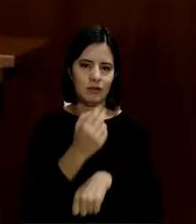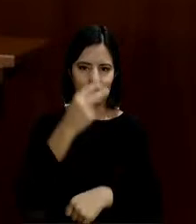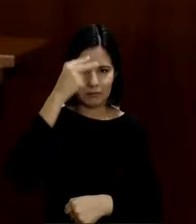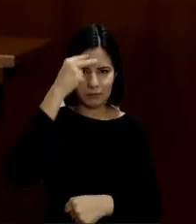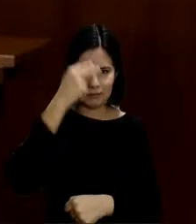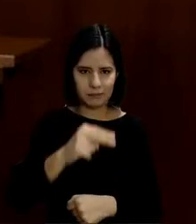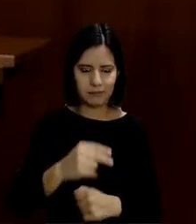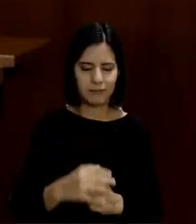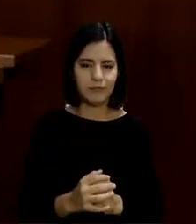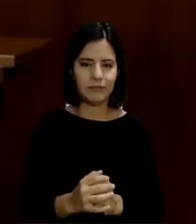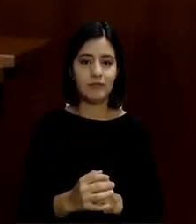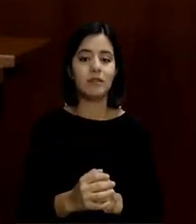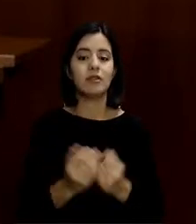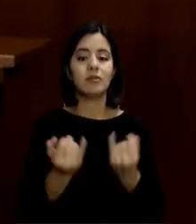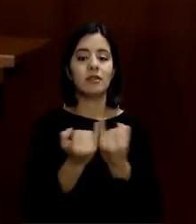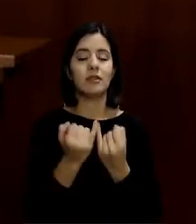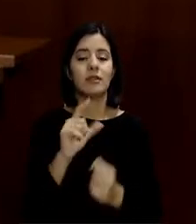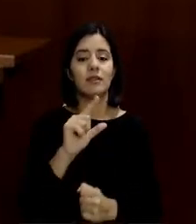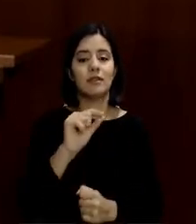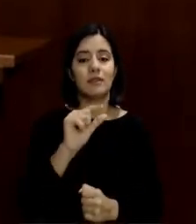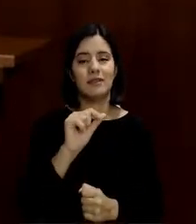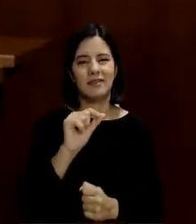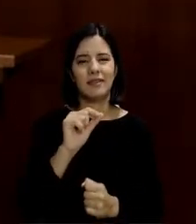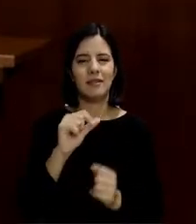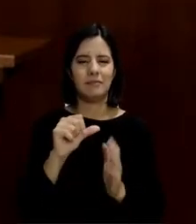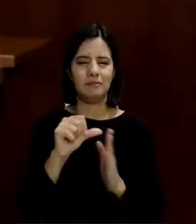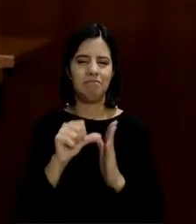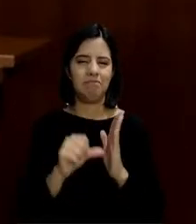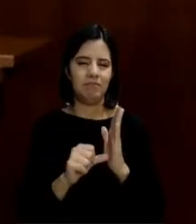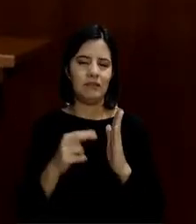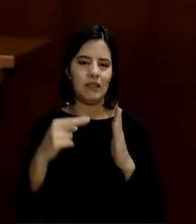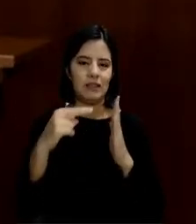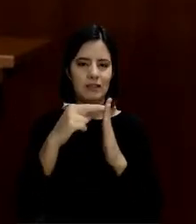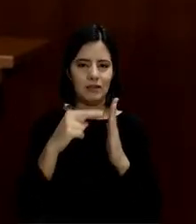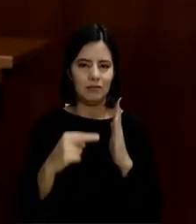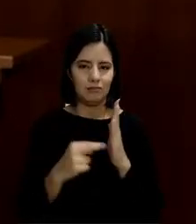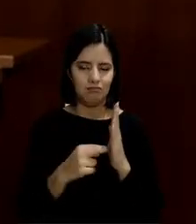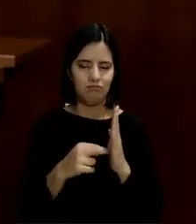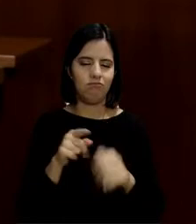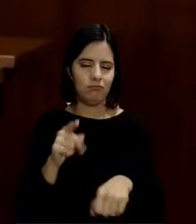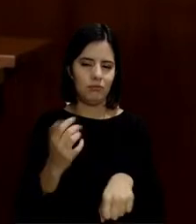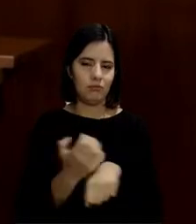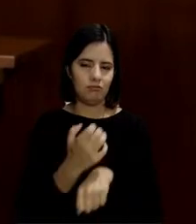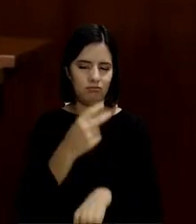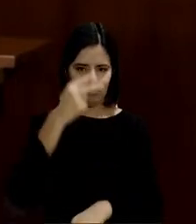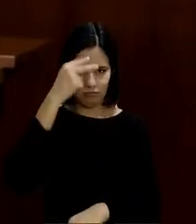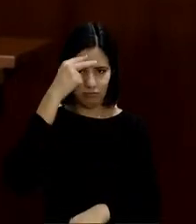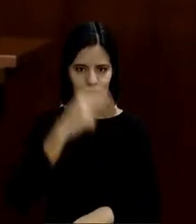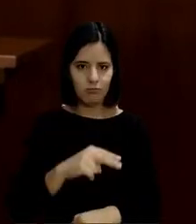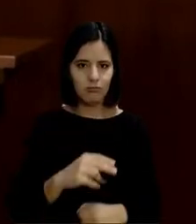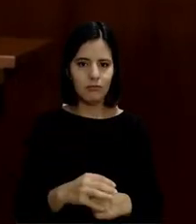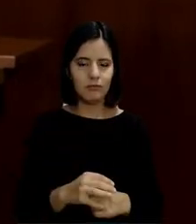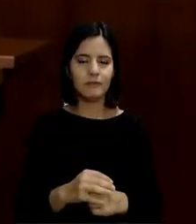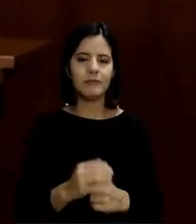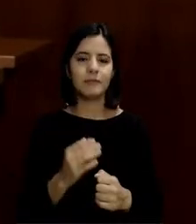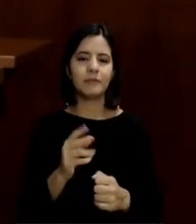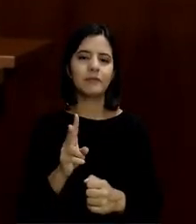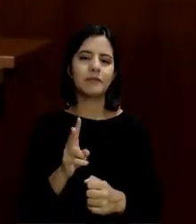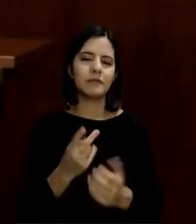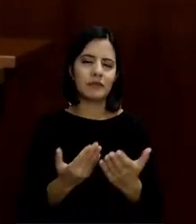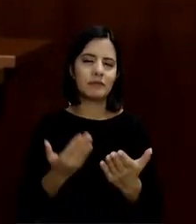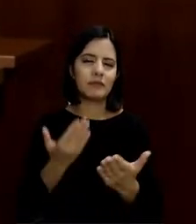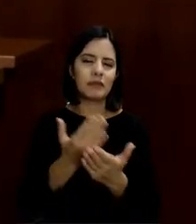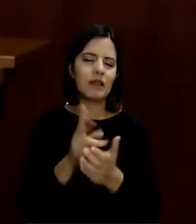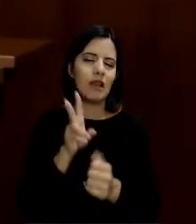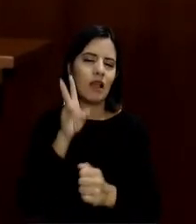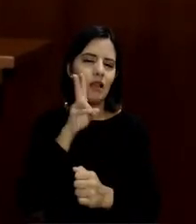México y 70 del Reglamento del Poder Legislativo del Estado Libre y Soberano de México, someto a consideración de